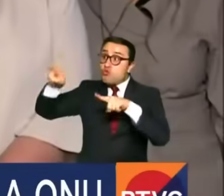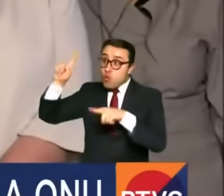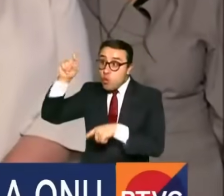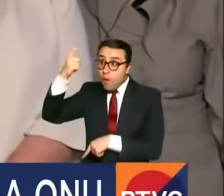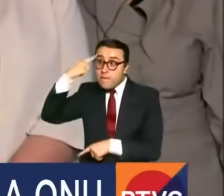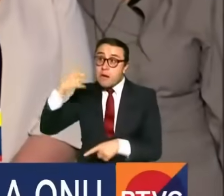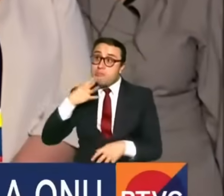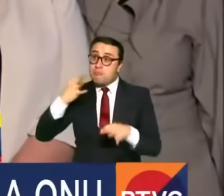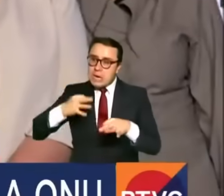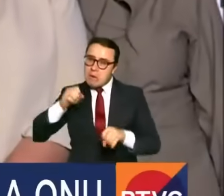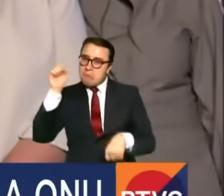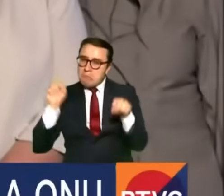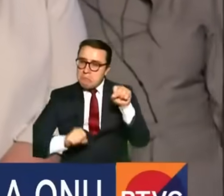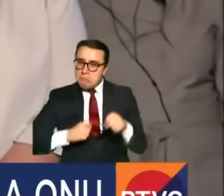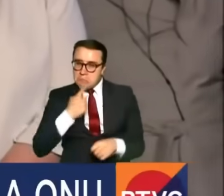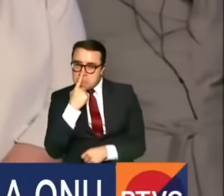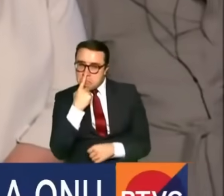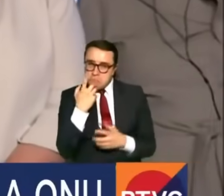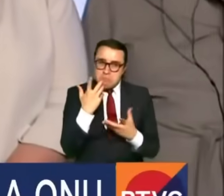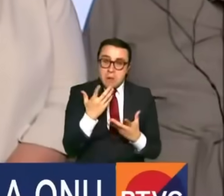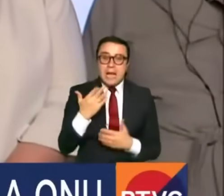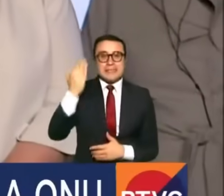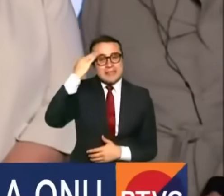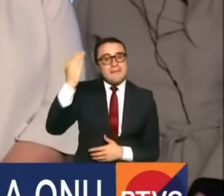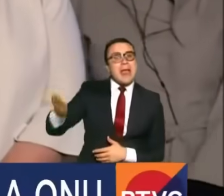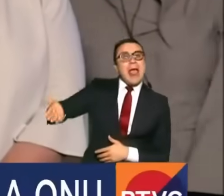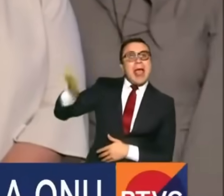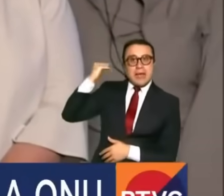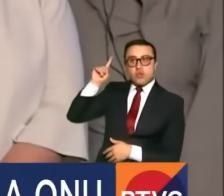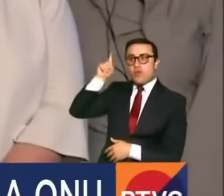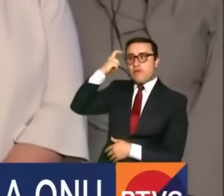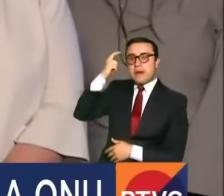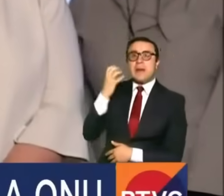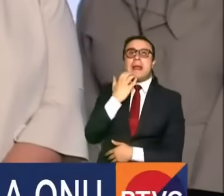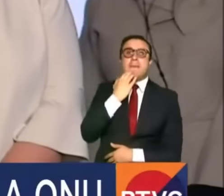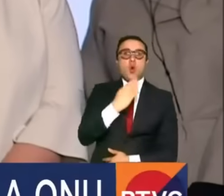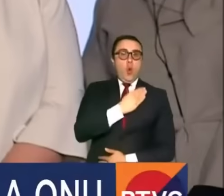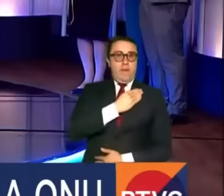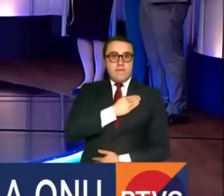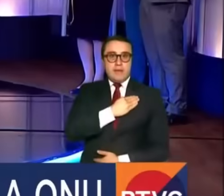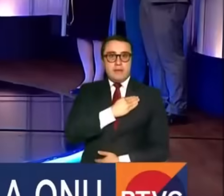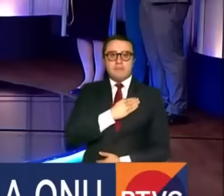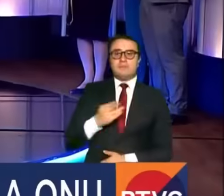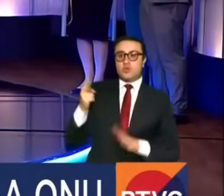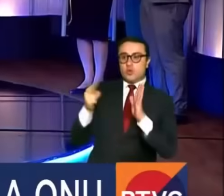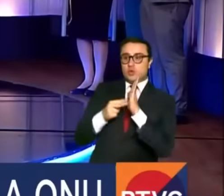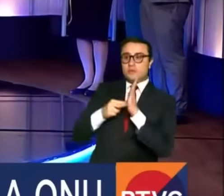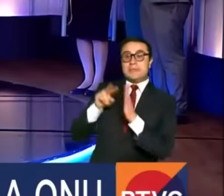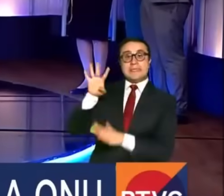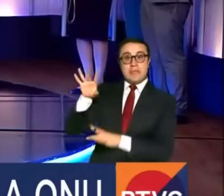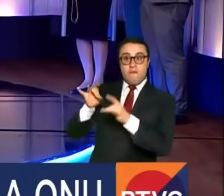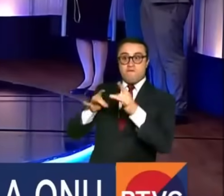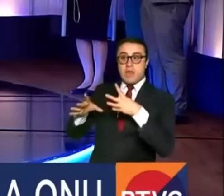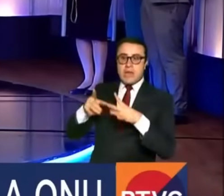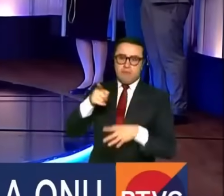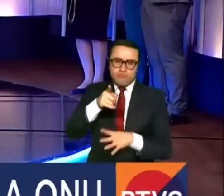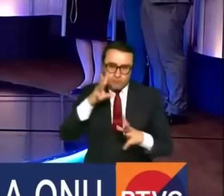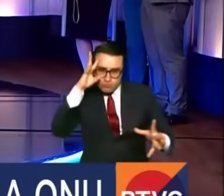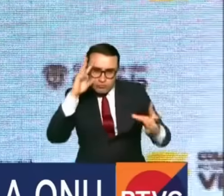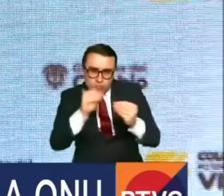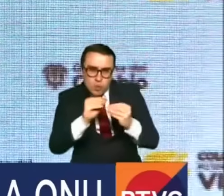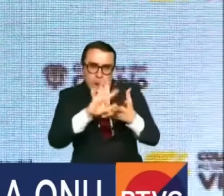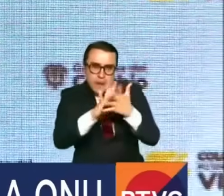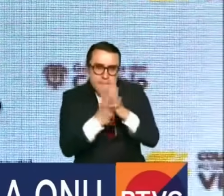esa posibilidad, teniendo en cuenta que anteriores gobiernos, en el caso de Uribe, en el 2005 hizo una negociación de